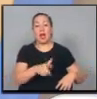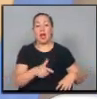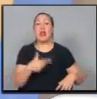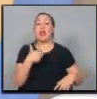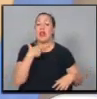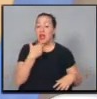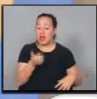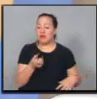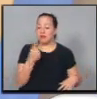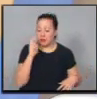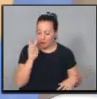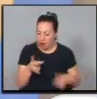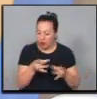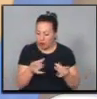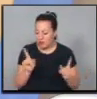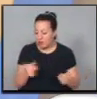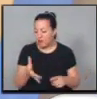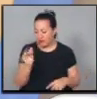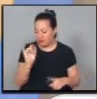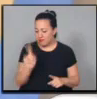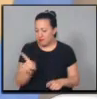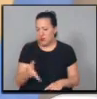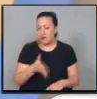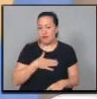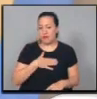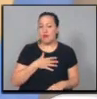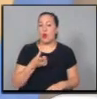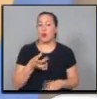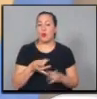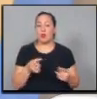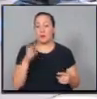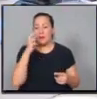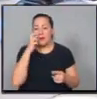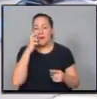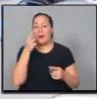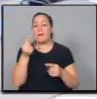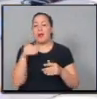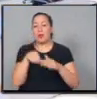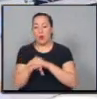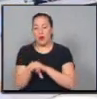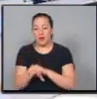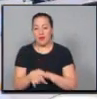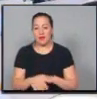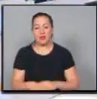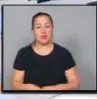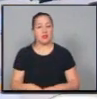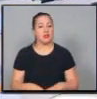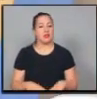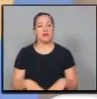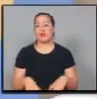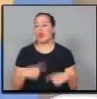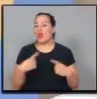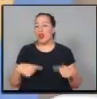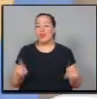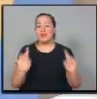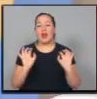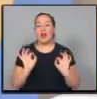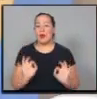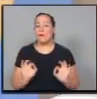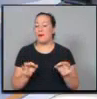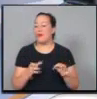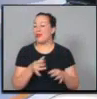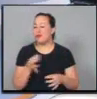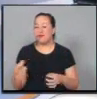que reconoció la bolsa y también admitió que su papá allí guardaba dinero. Bueno. A ver, todo cierra, todos los detalles cierran. Claro, no,